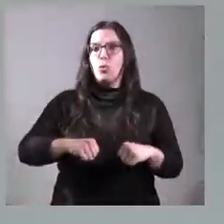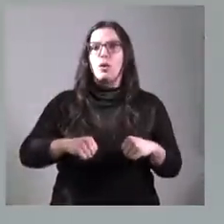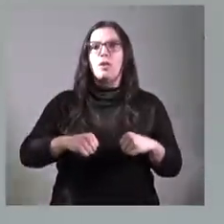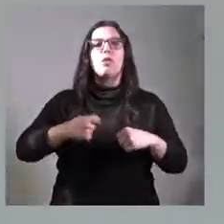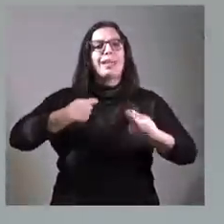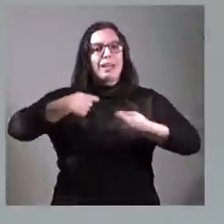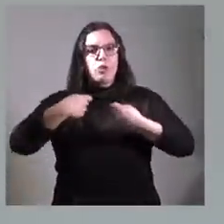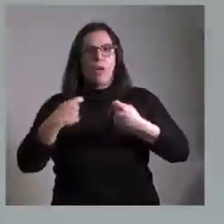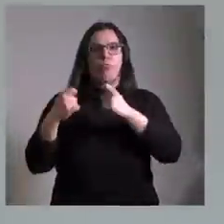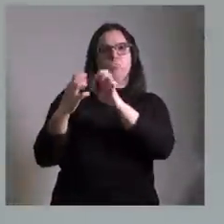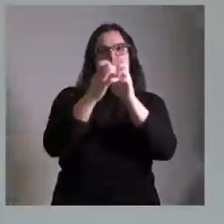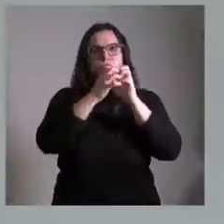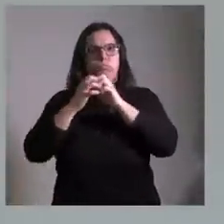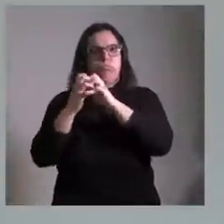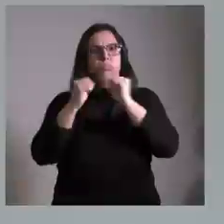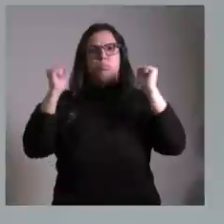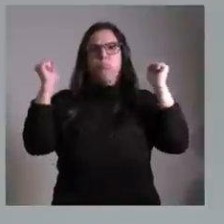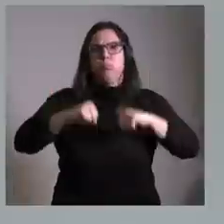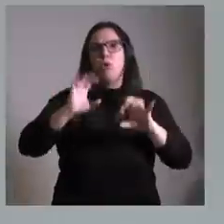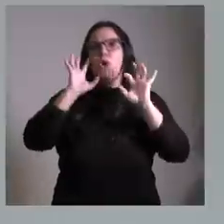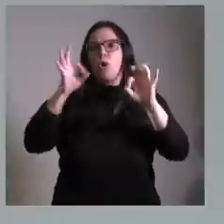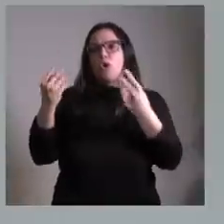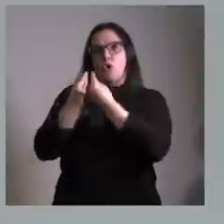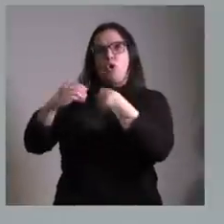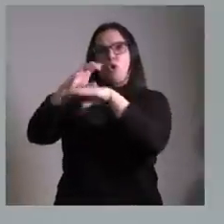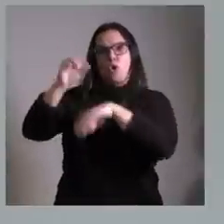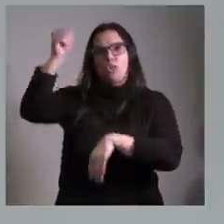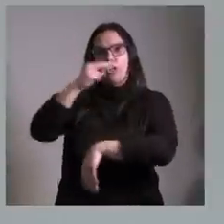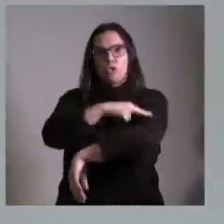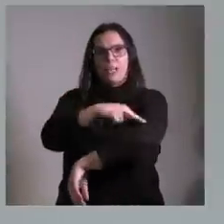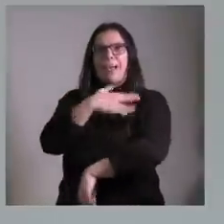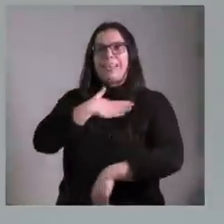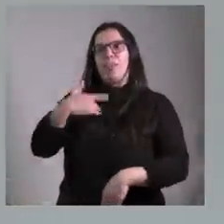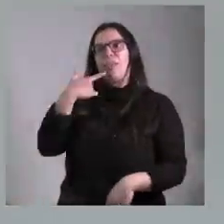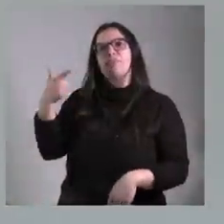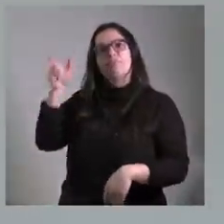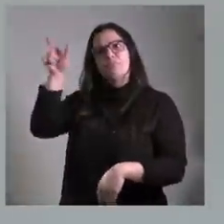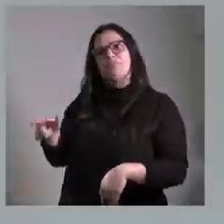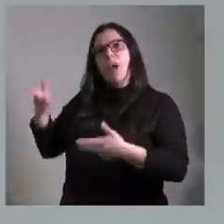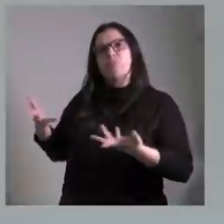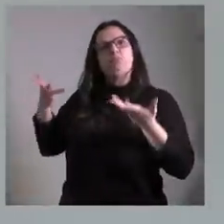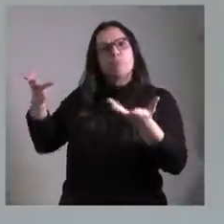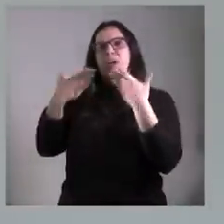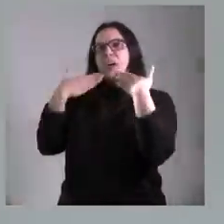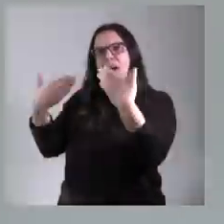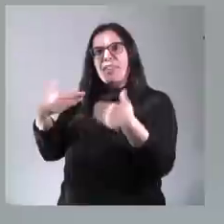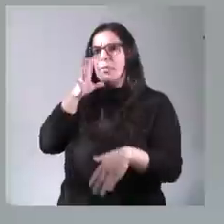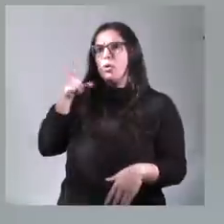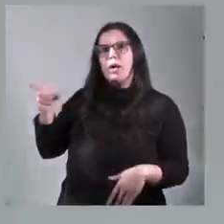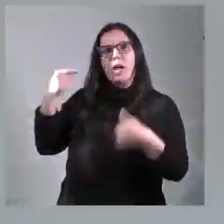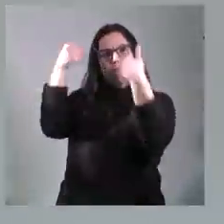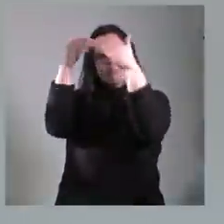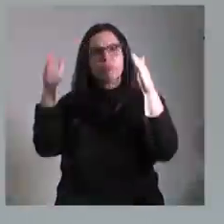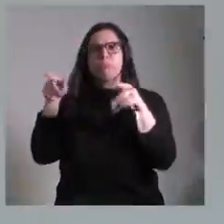negociado Y consensuado por supuesto con el consejero sanidad a quien Quiero agradecer especialmente su buena disposición y que haya estado en